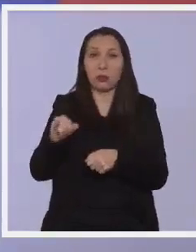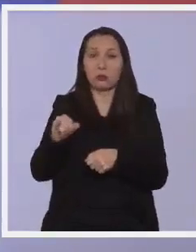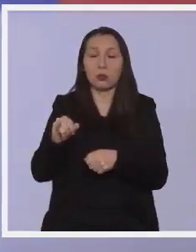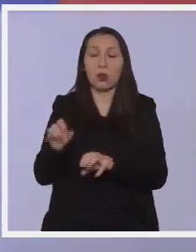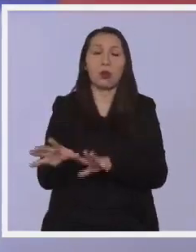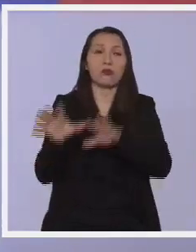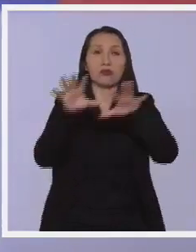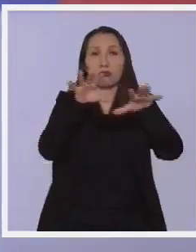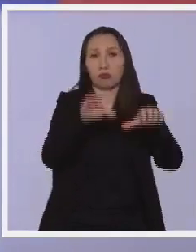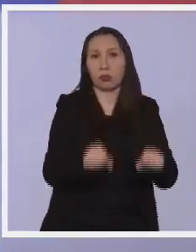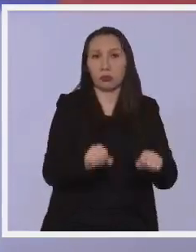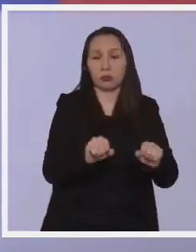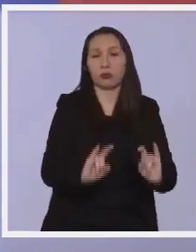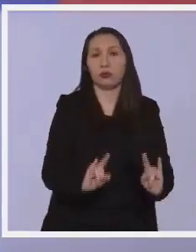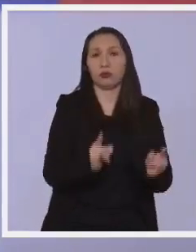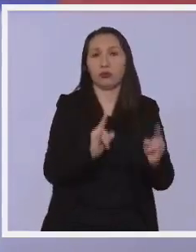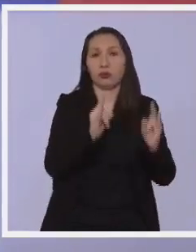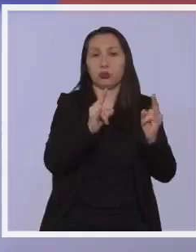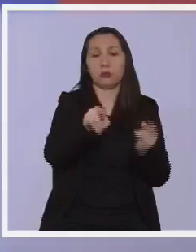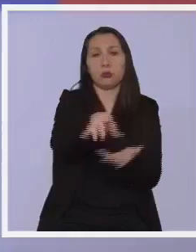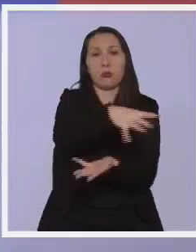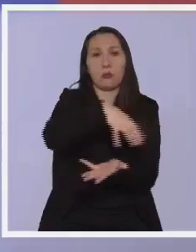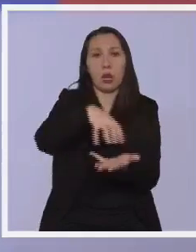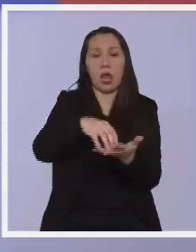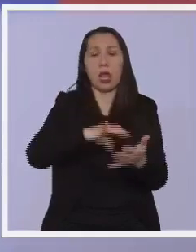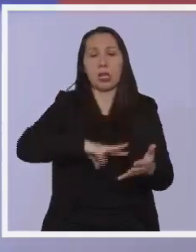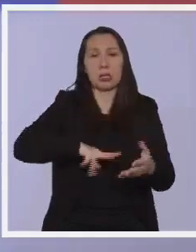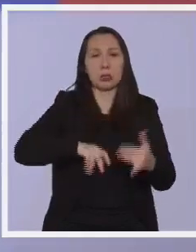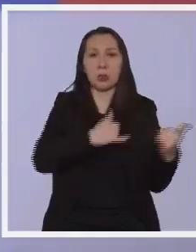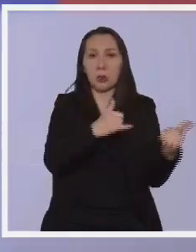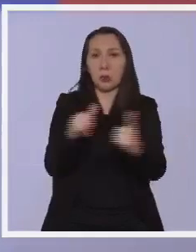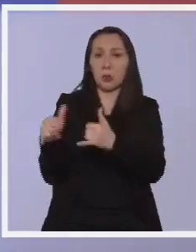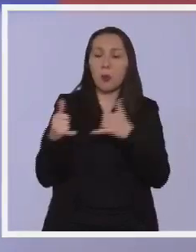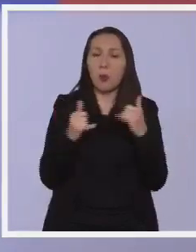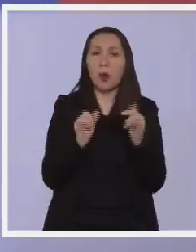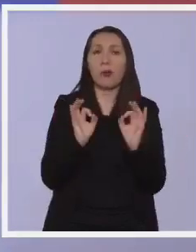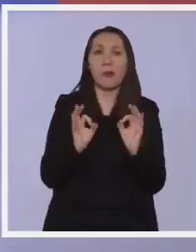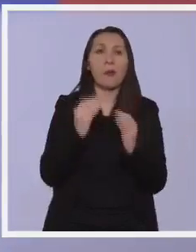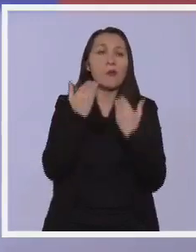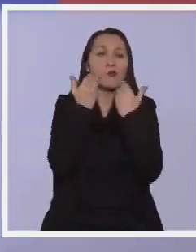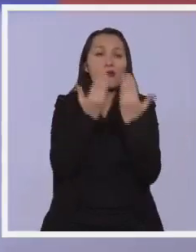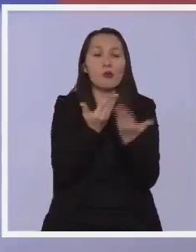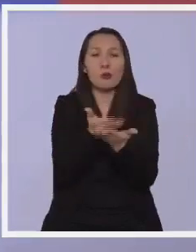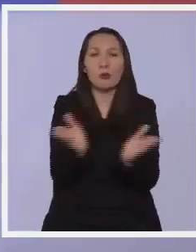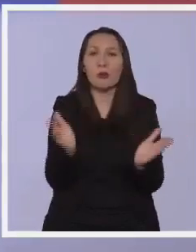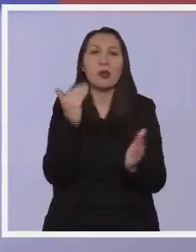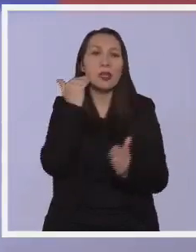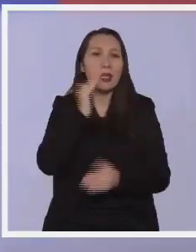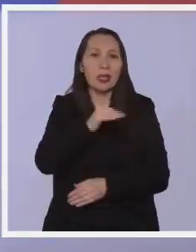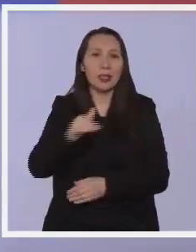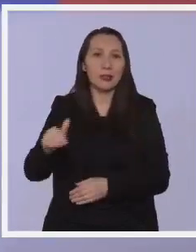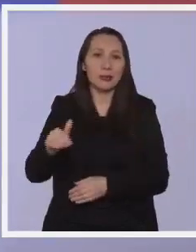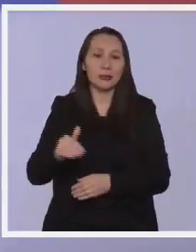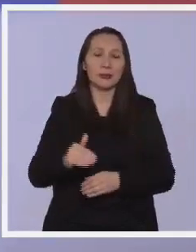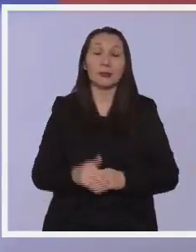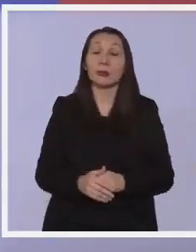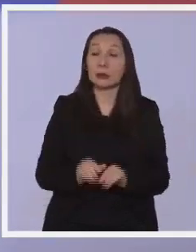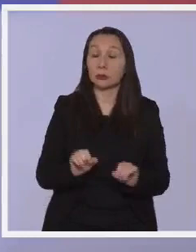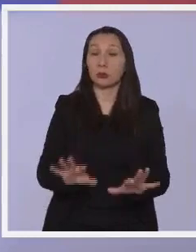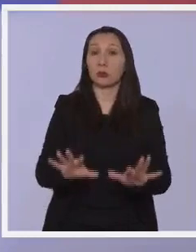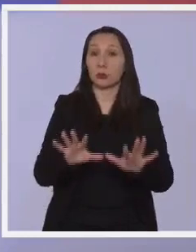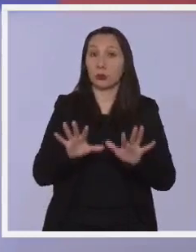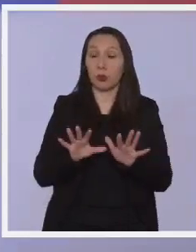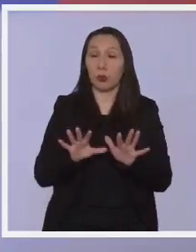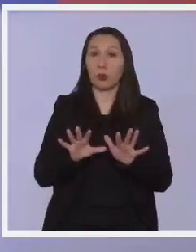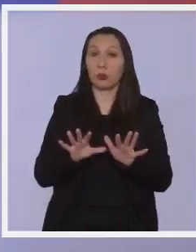instalamos una plaza con juegos principalmente para niños y niñas. Y es impresionante